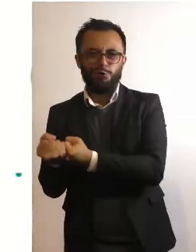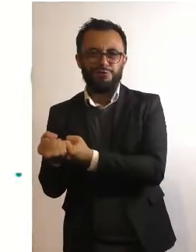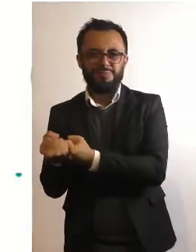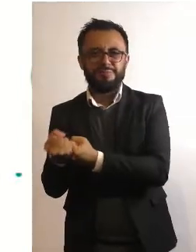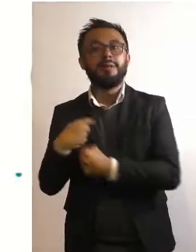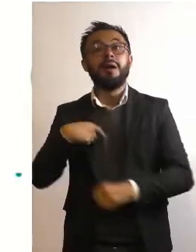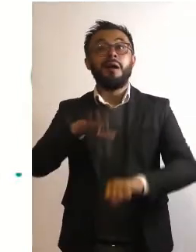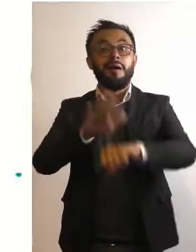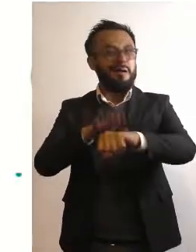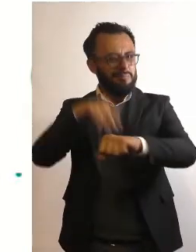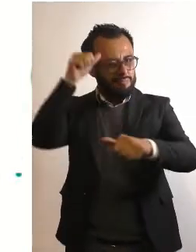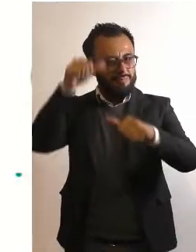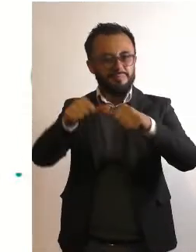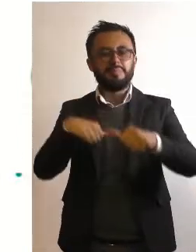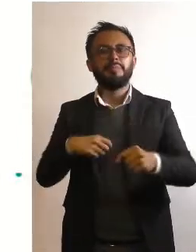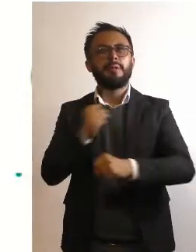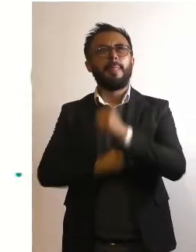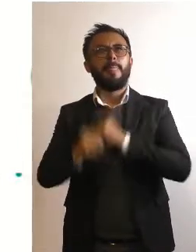2022